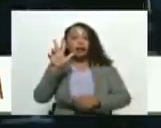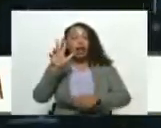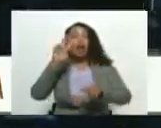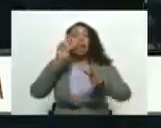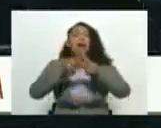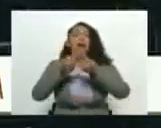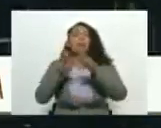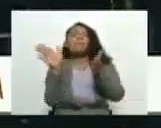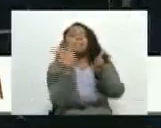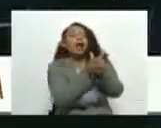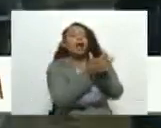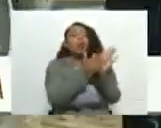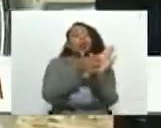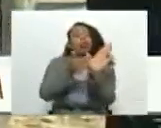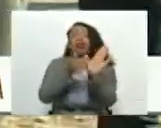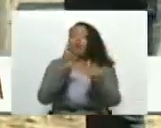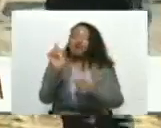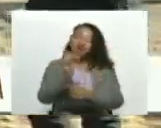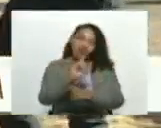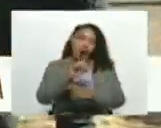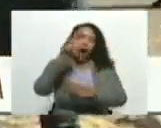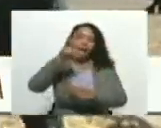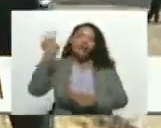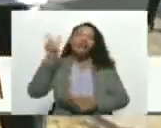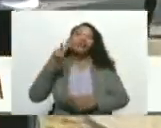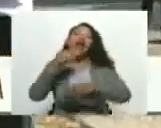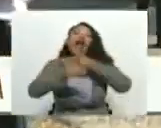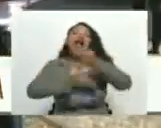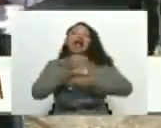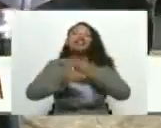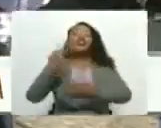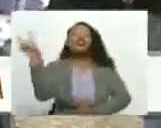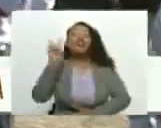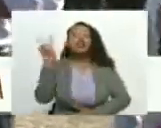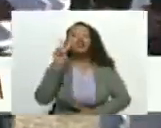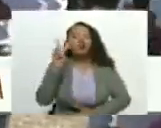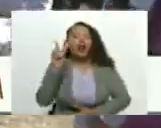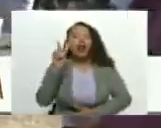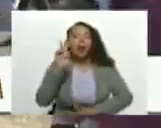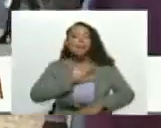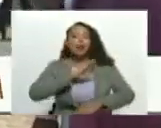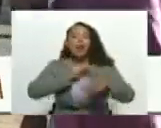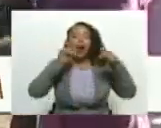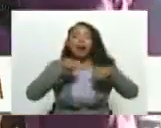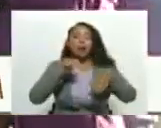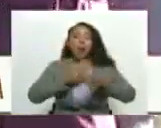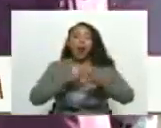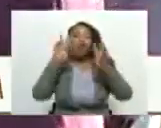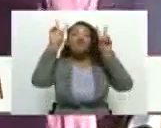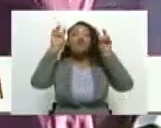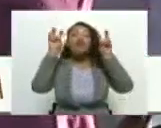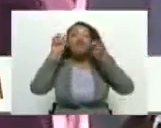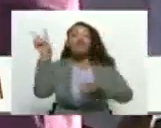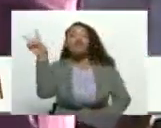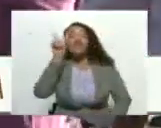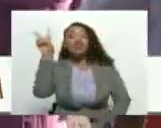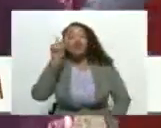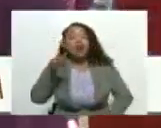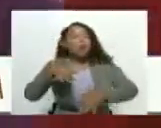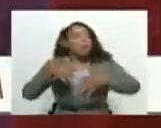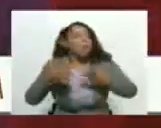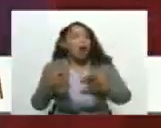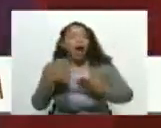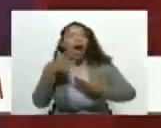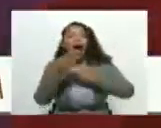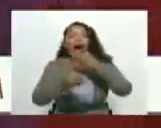calcomanía. Cuando vemos hecho en Venezuela, debemos sentirnos orgullosos, porque es la nueva Venezuela que deja